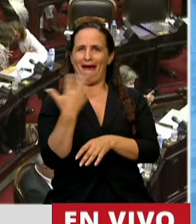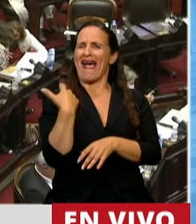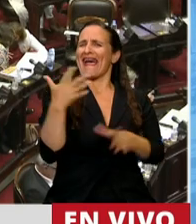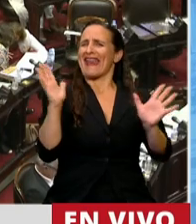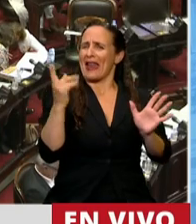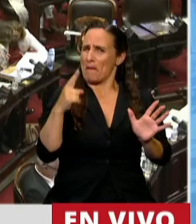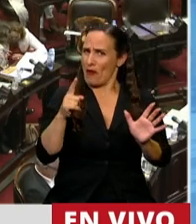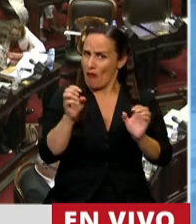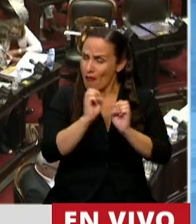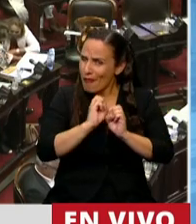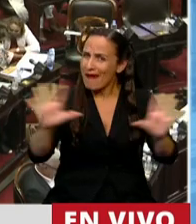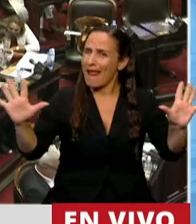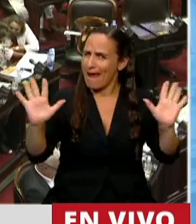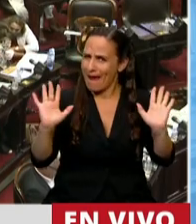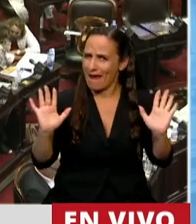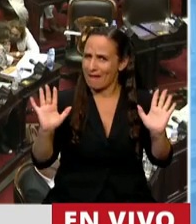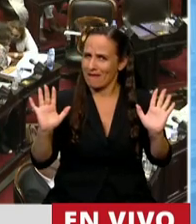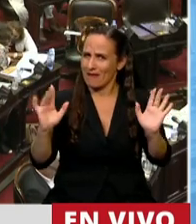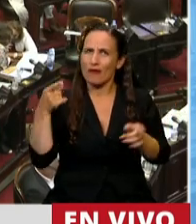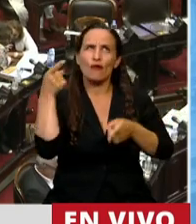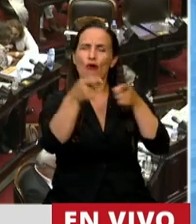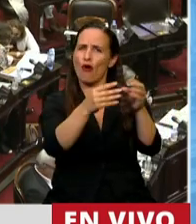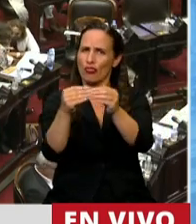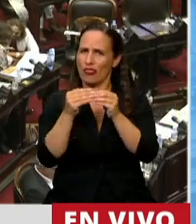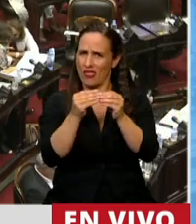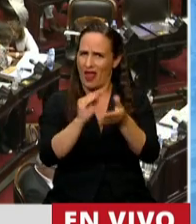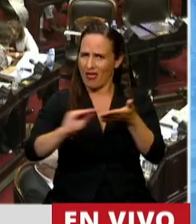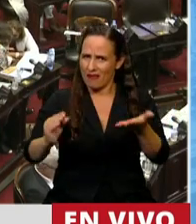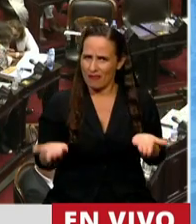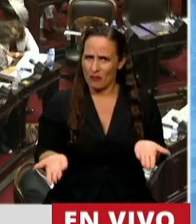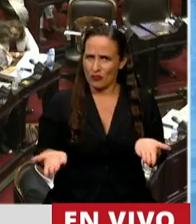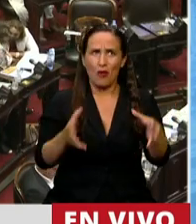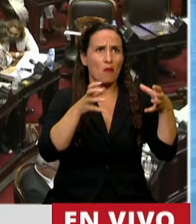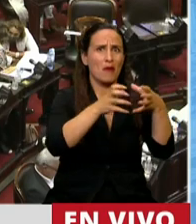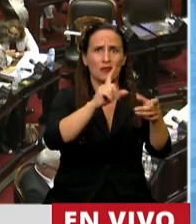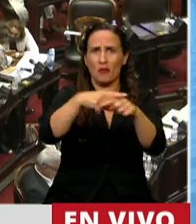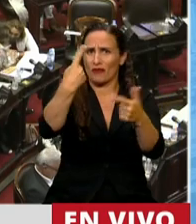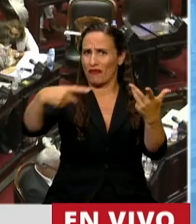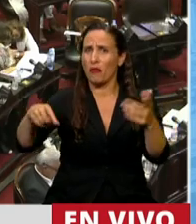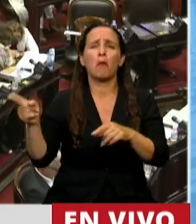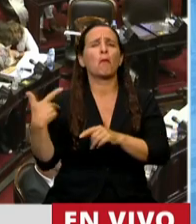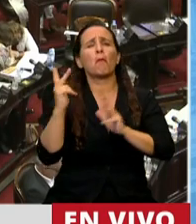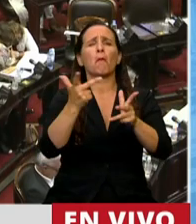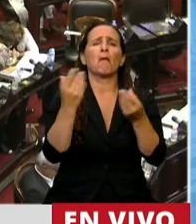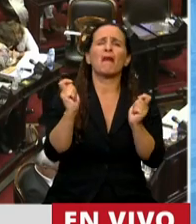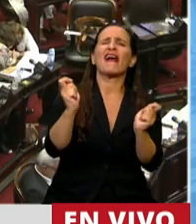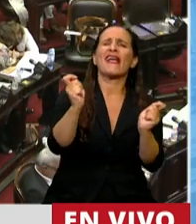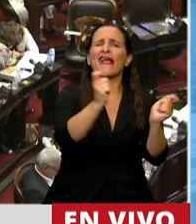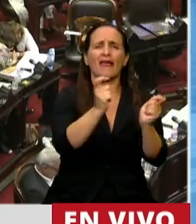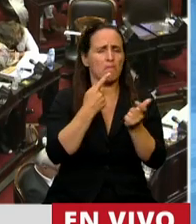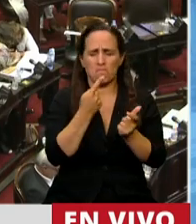grave, formulada contra colegas de todos los bloques, porque ni siquiera especificó a quién se